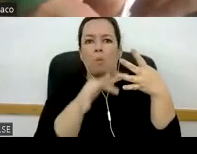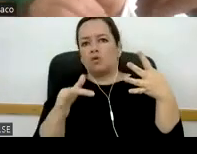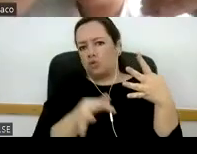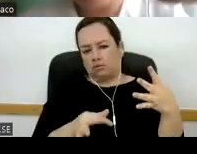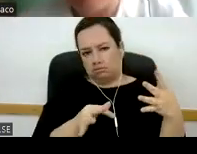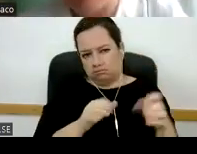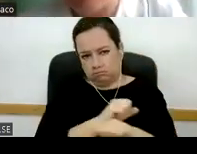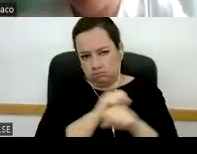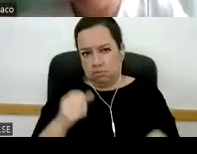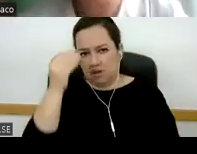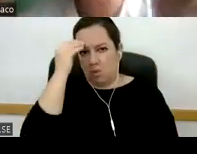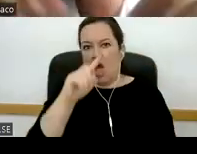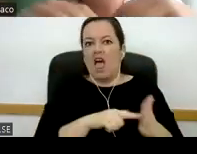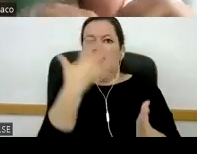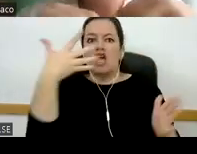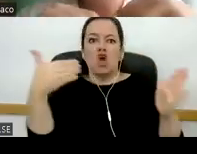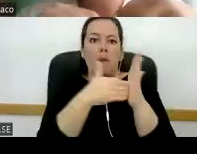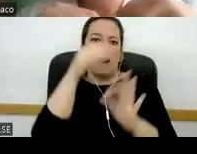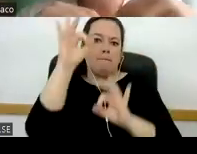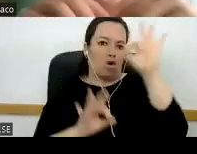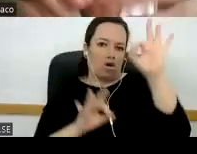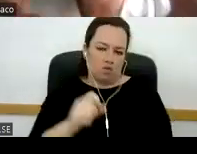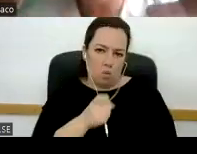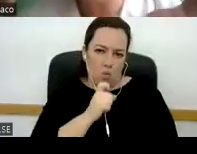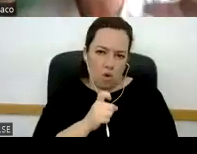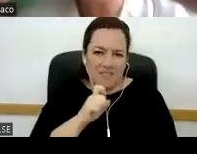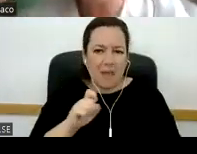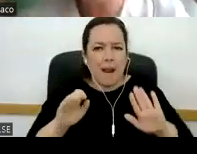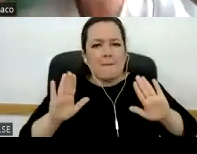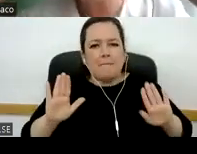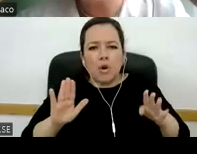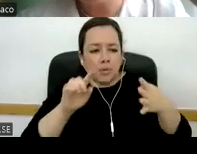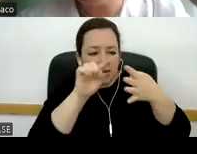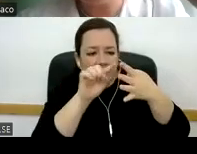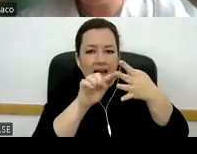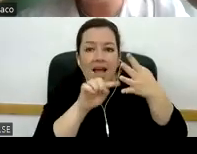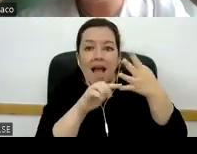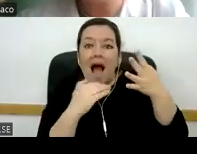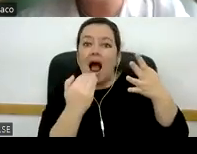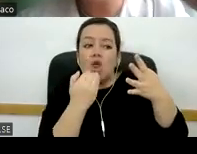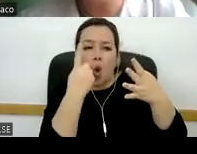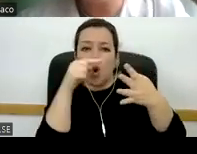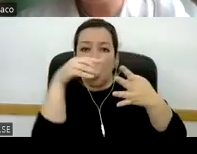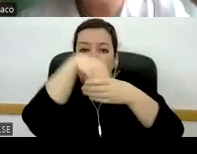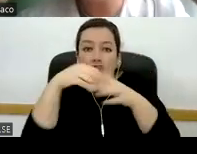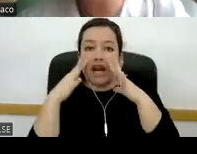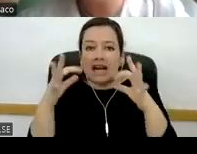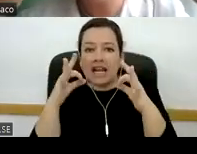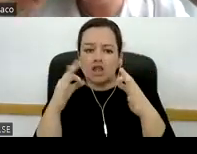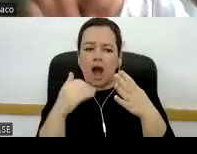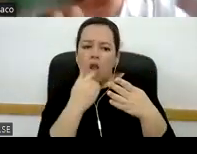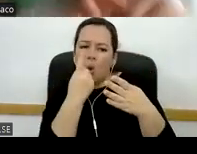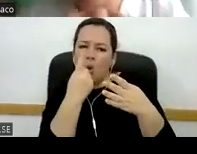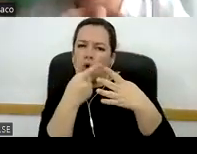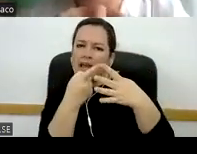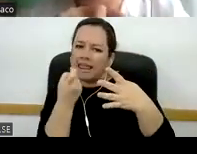un 5000%, pero bueno, si abordásemos alguno de los factores en concreto, podríamos obtener un beneficio